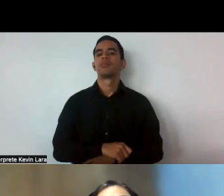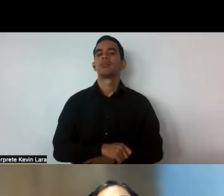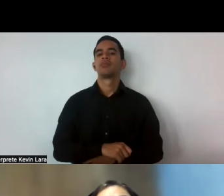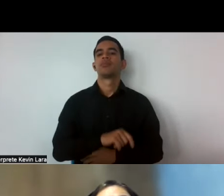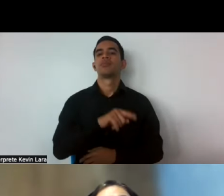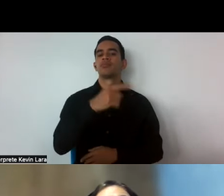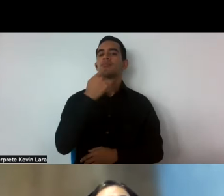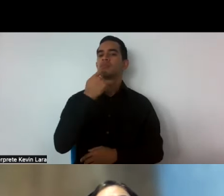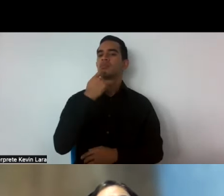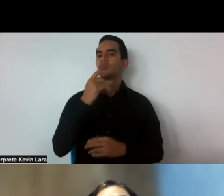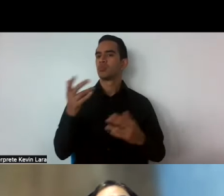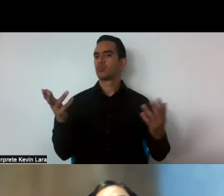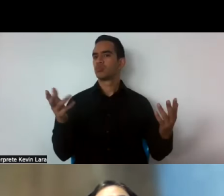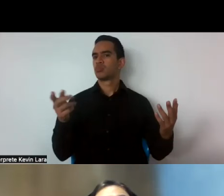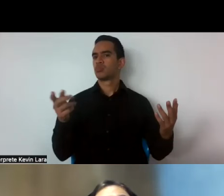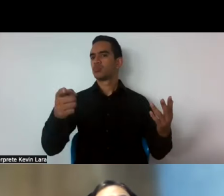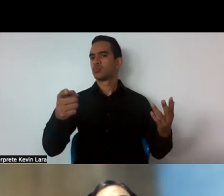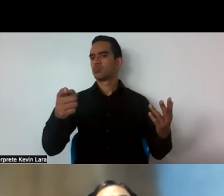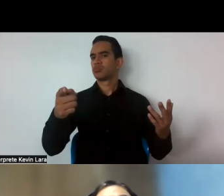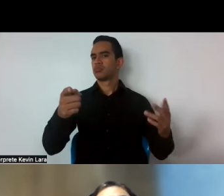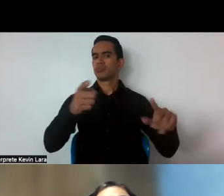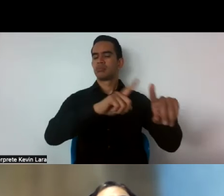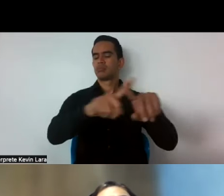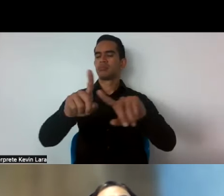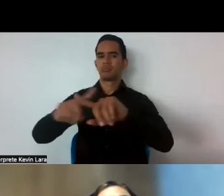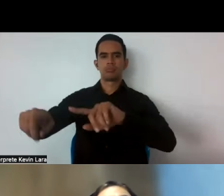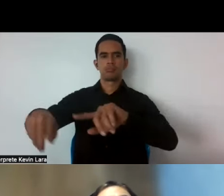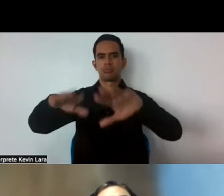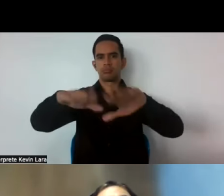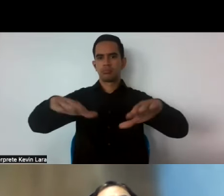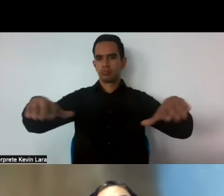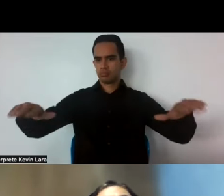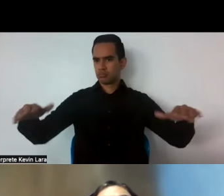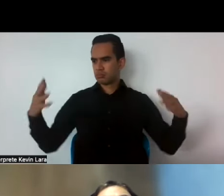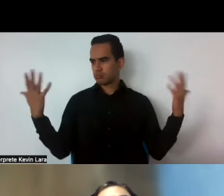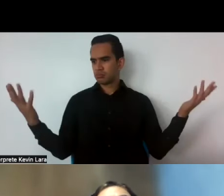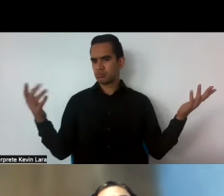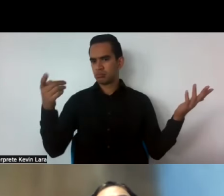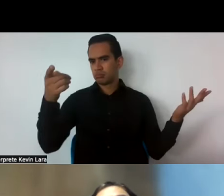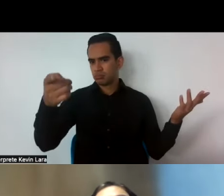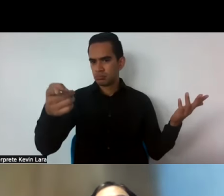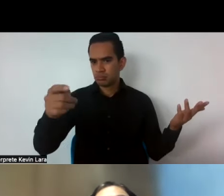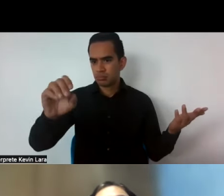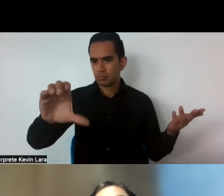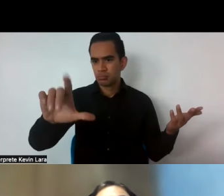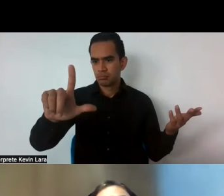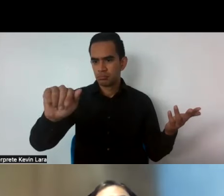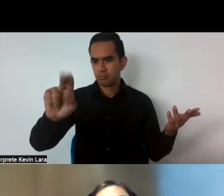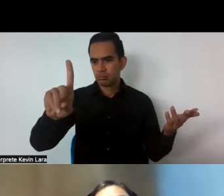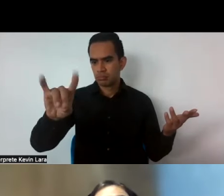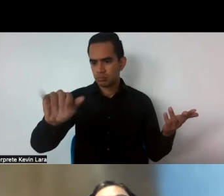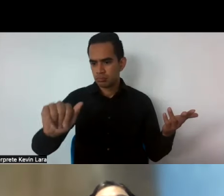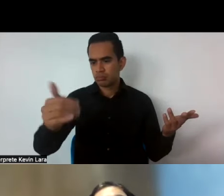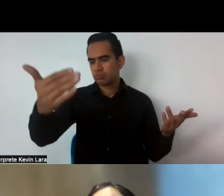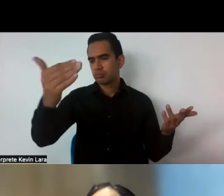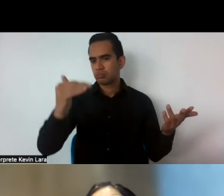A ver, tengo varios coanfitriones. Tengo a Claudia, tengo a Adriana como